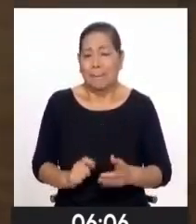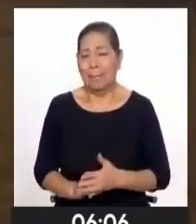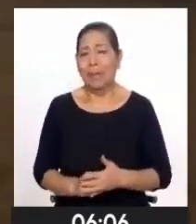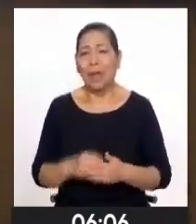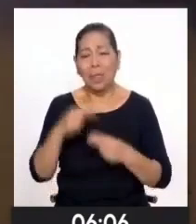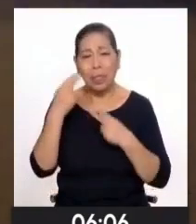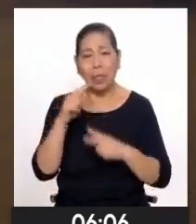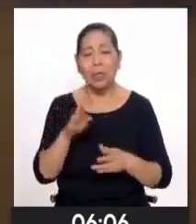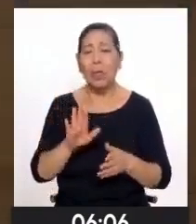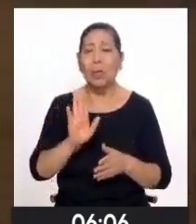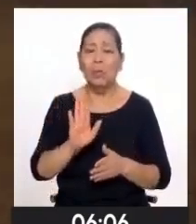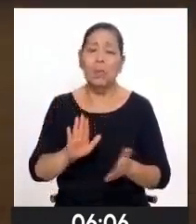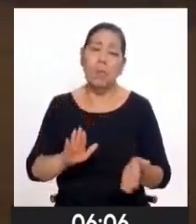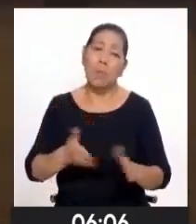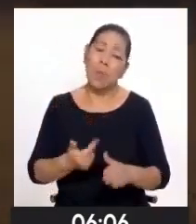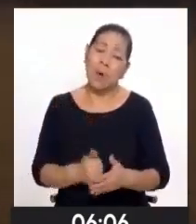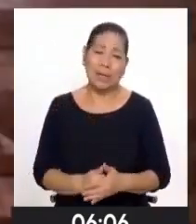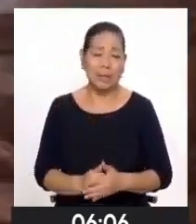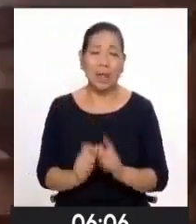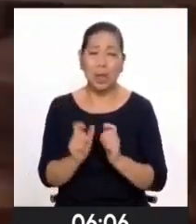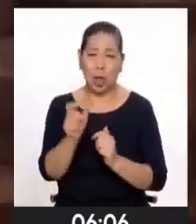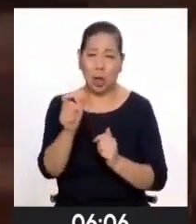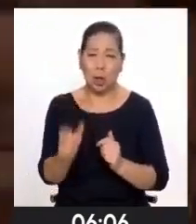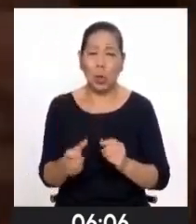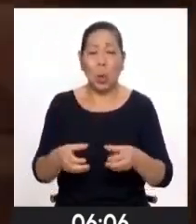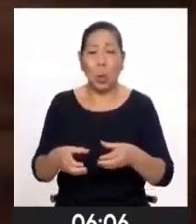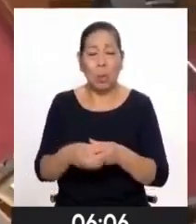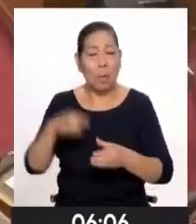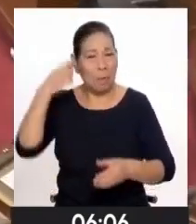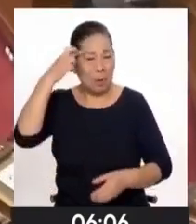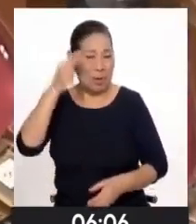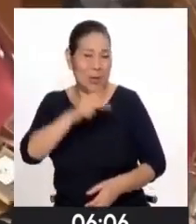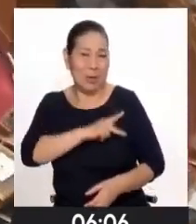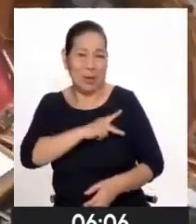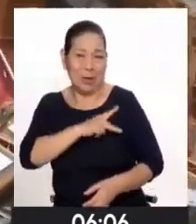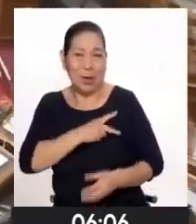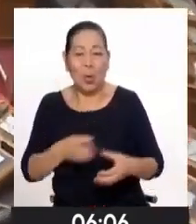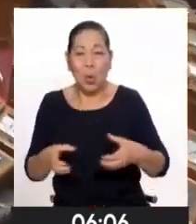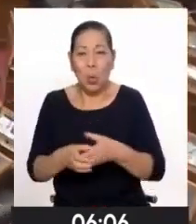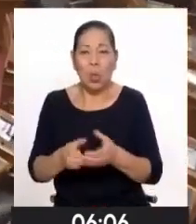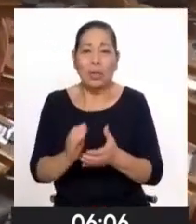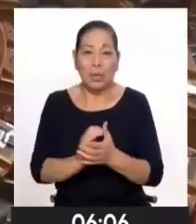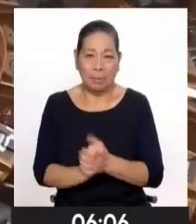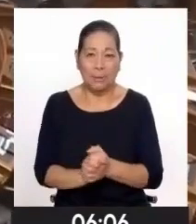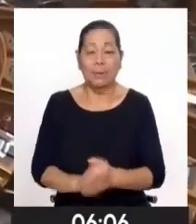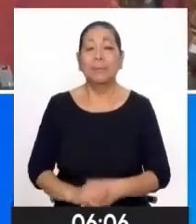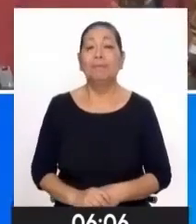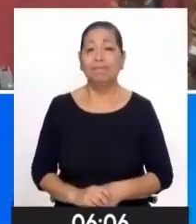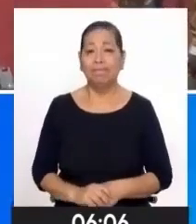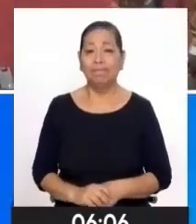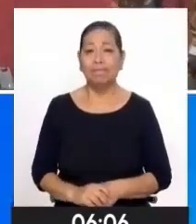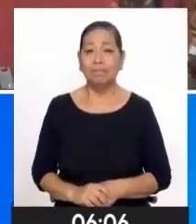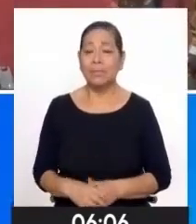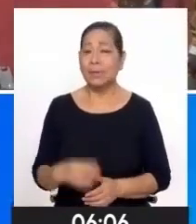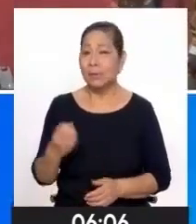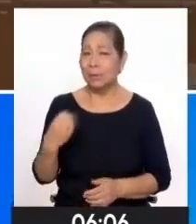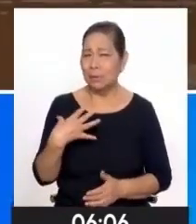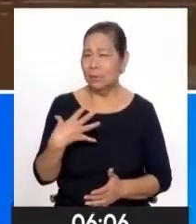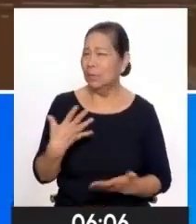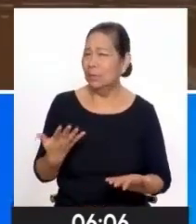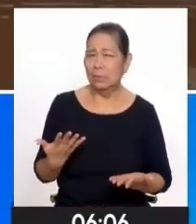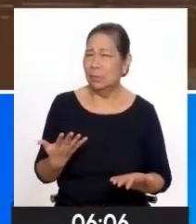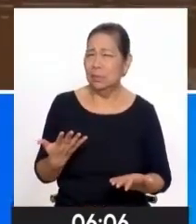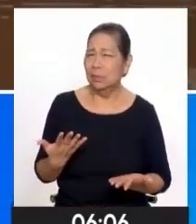público se encontraba en esta región debido a la convención minera perumina tras esta sorpresiva noticia congresistas como Diego